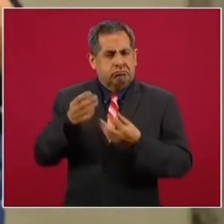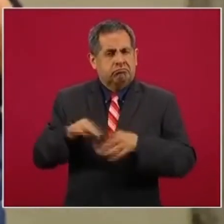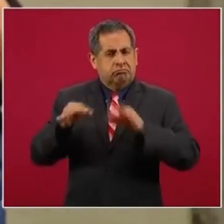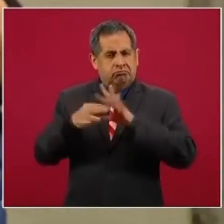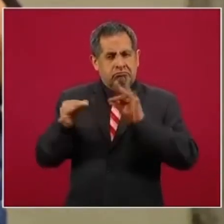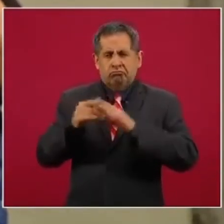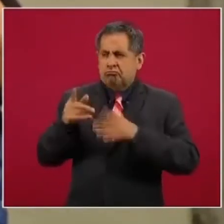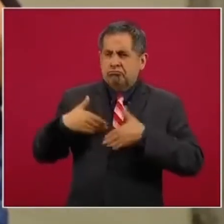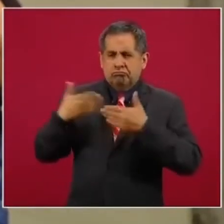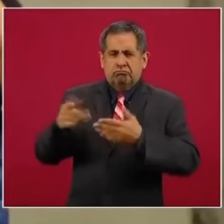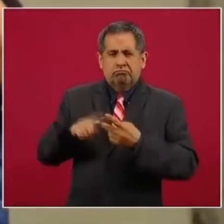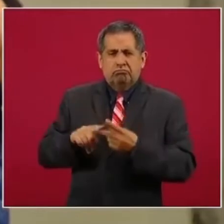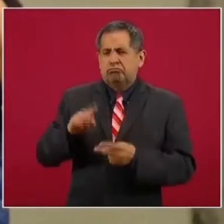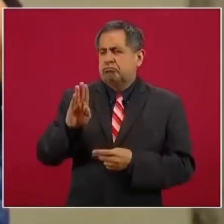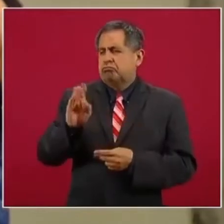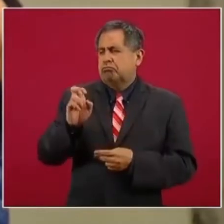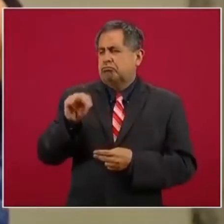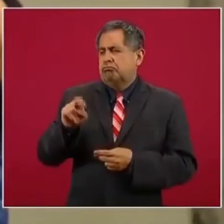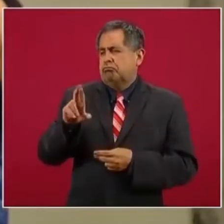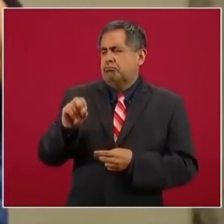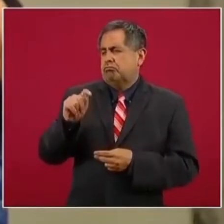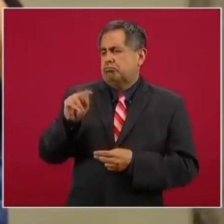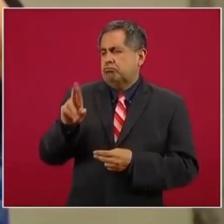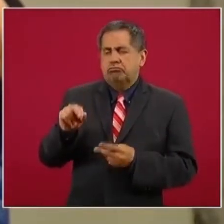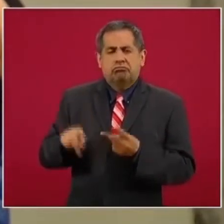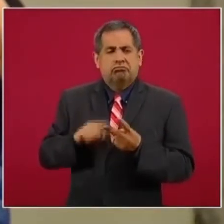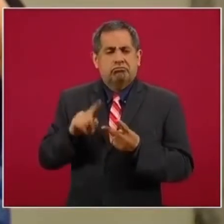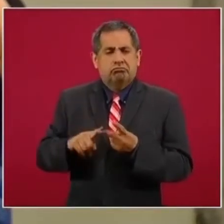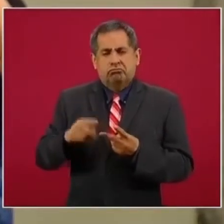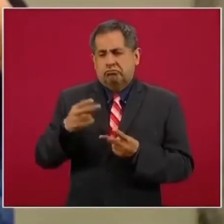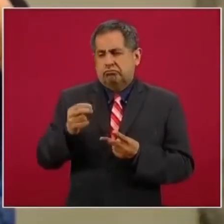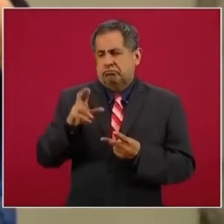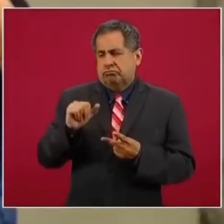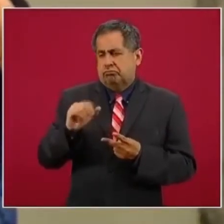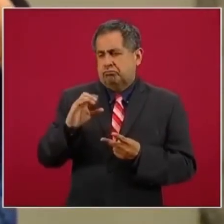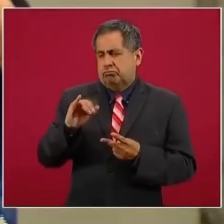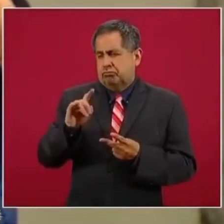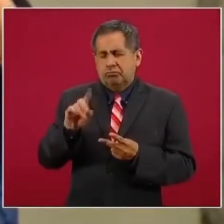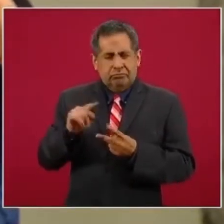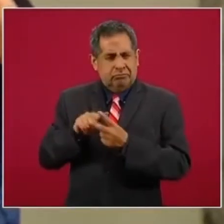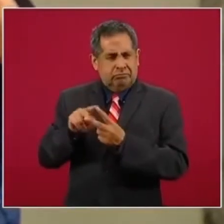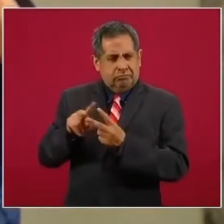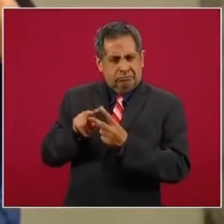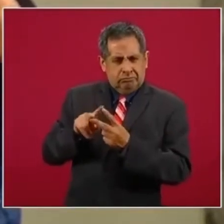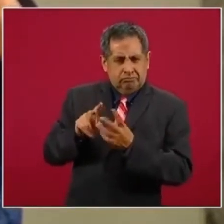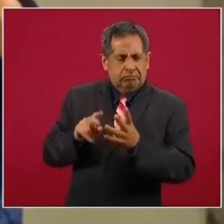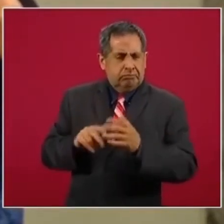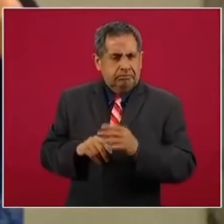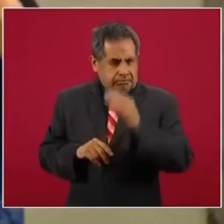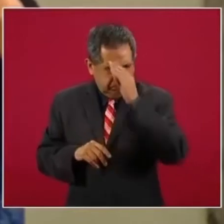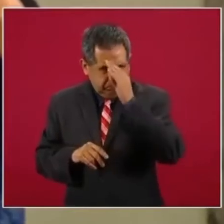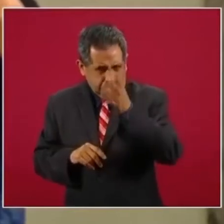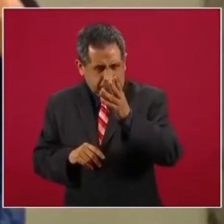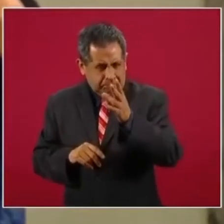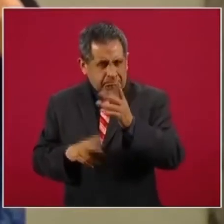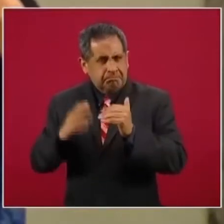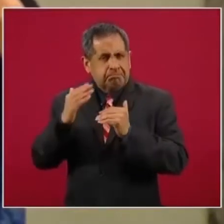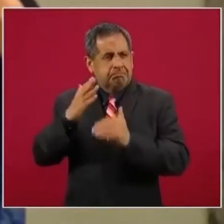importantes y de su confianza, como Buenrostro y como Horacio Duarte, si se ha planteado un